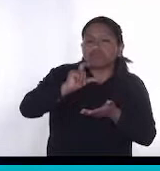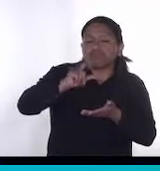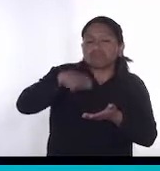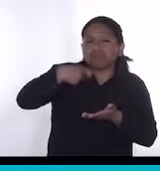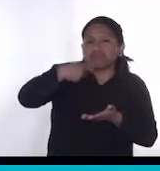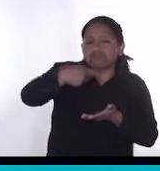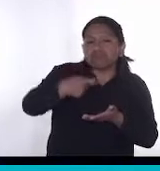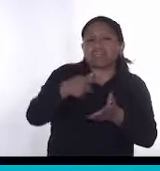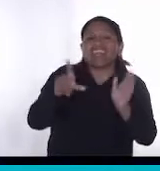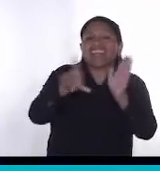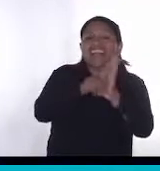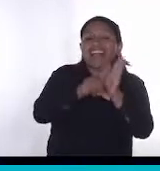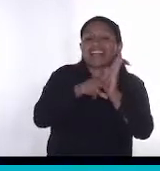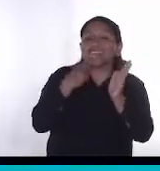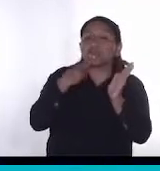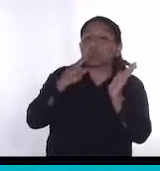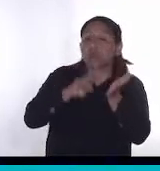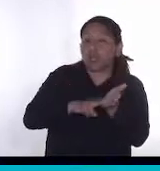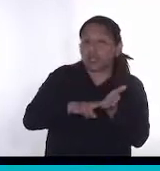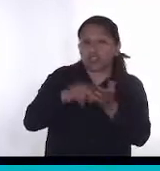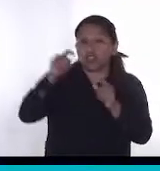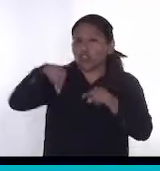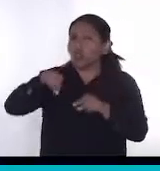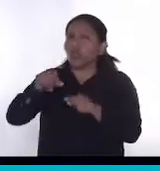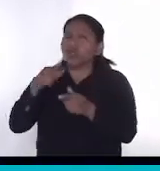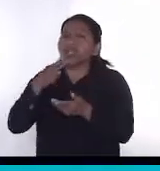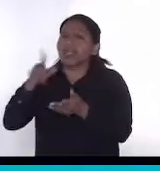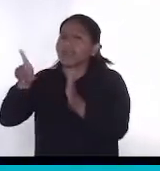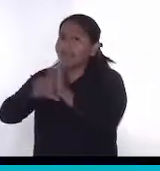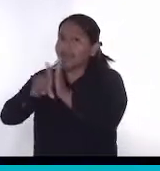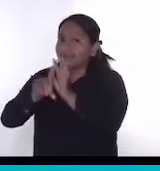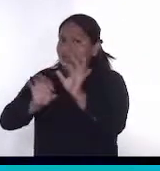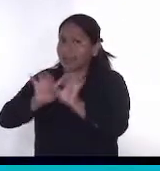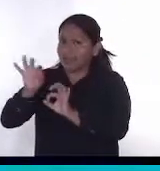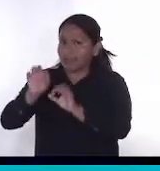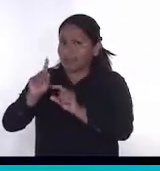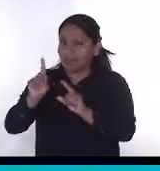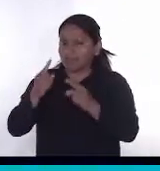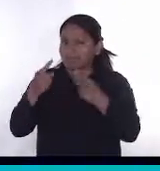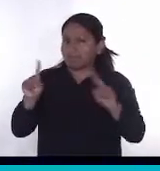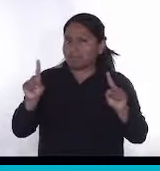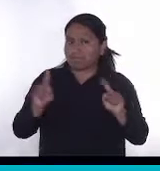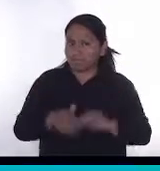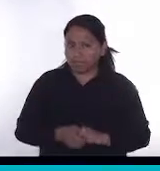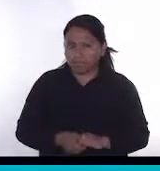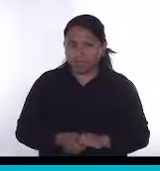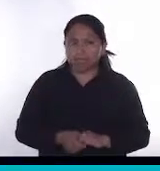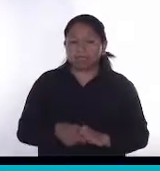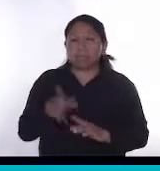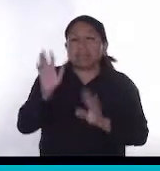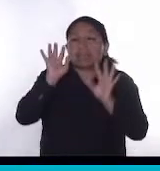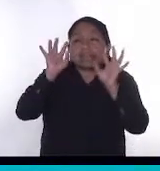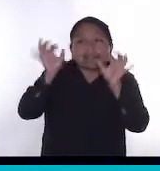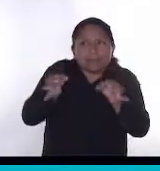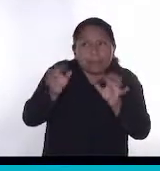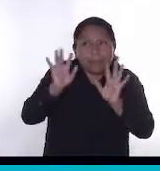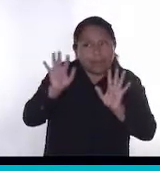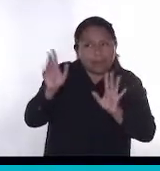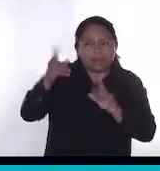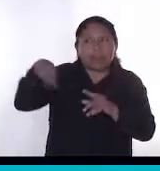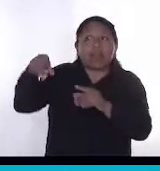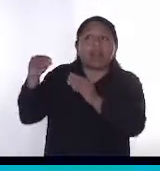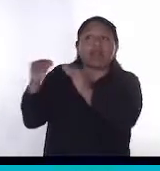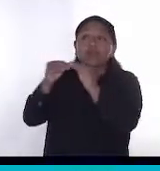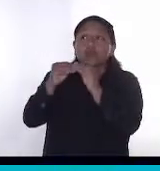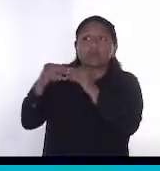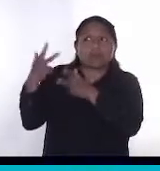fijan en la ley impositiva y no en esta ley que estamos votando en este momento así que tengan los presentes los señores